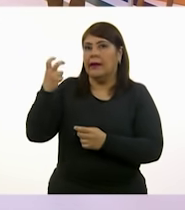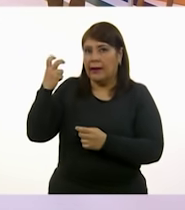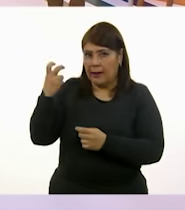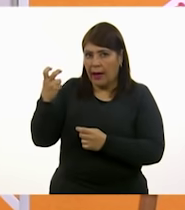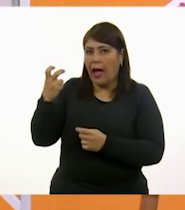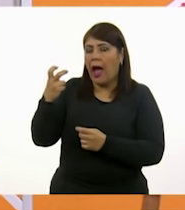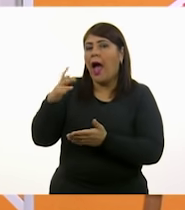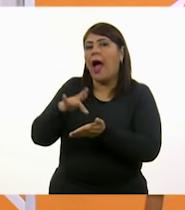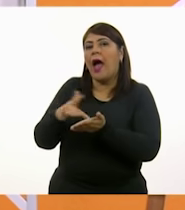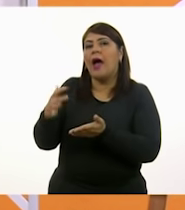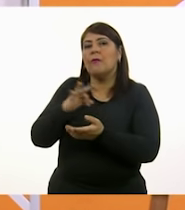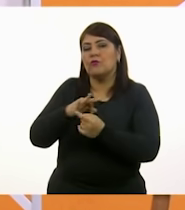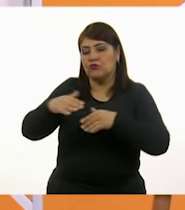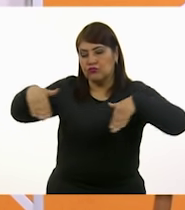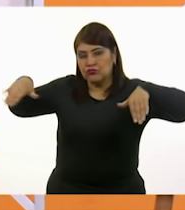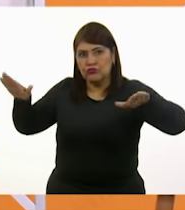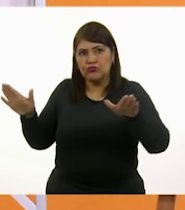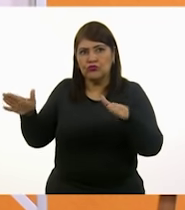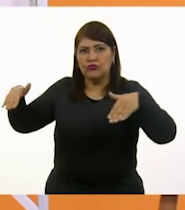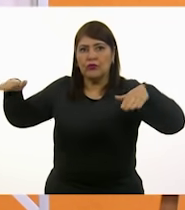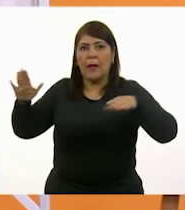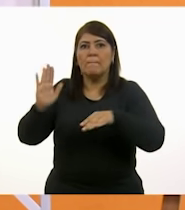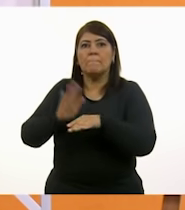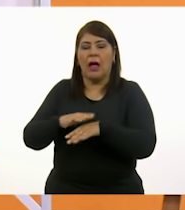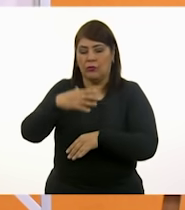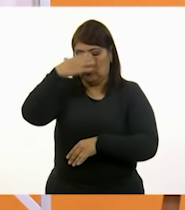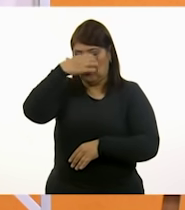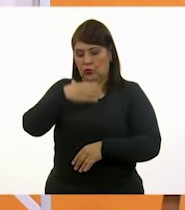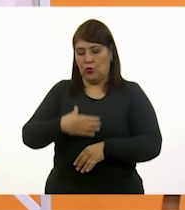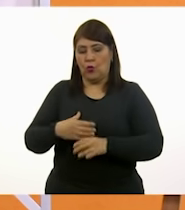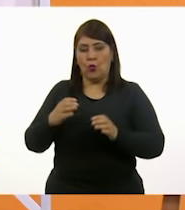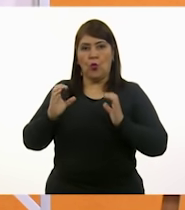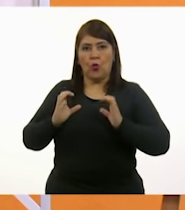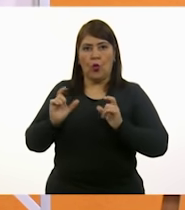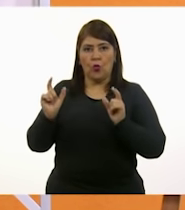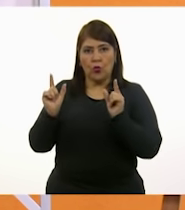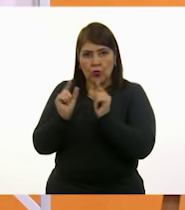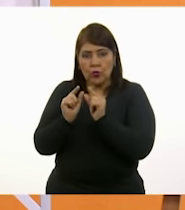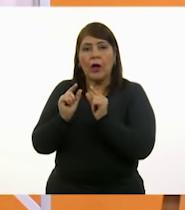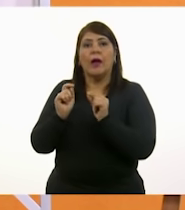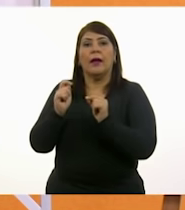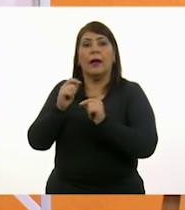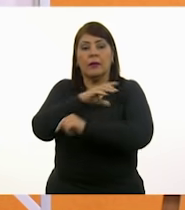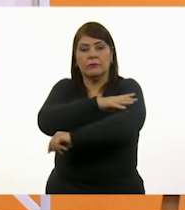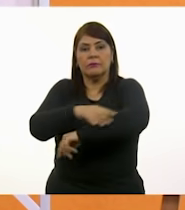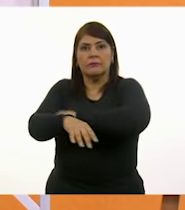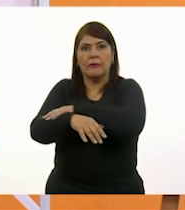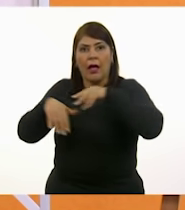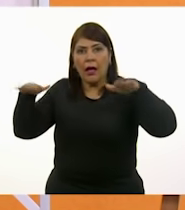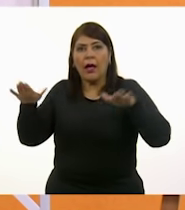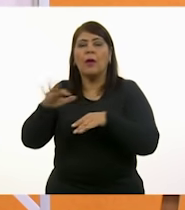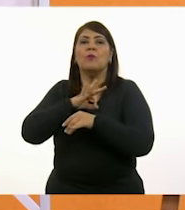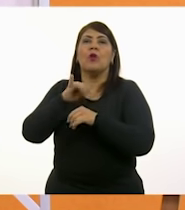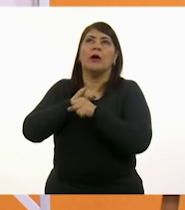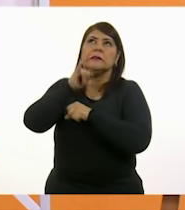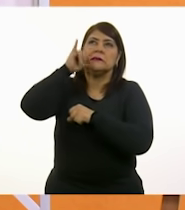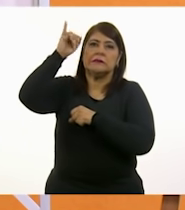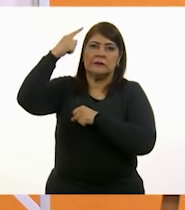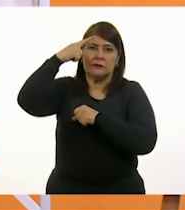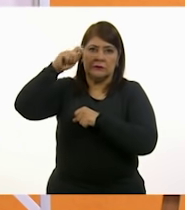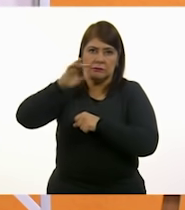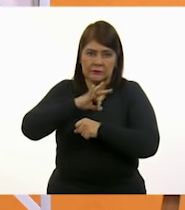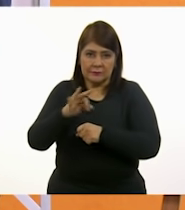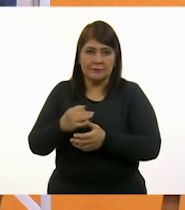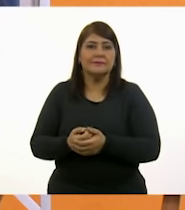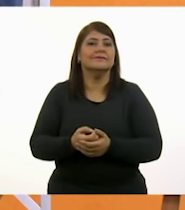grandes Muy bien Son más grandes que su cuerpo y eso le permite sostenerse en el aire Así es, por lo general las aves